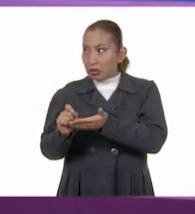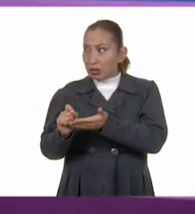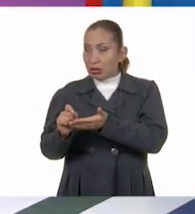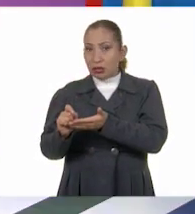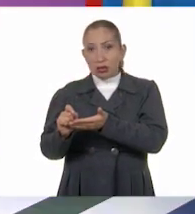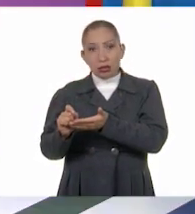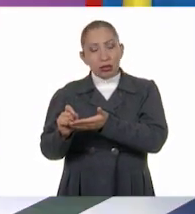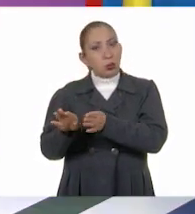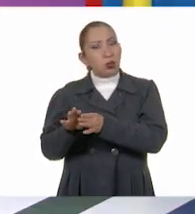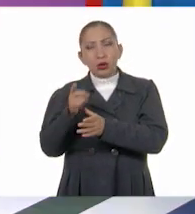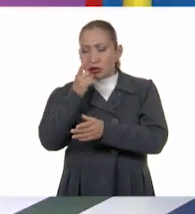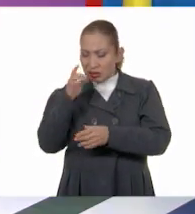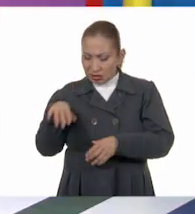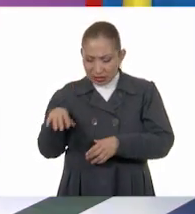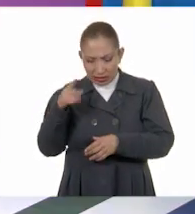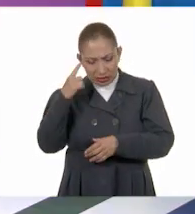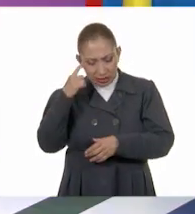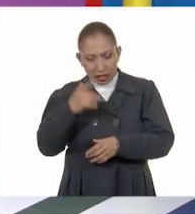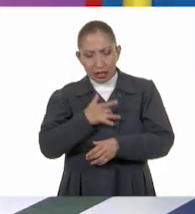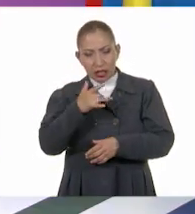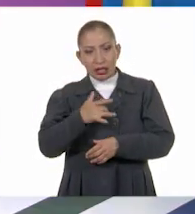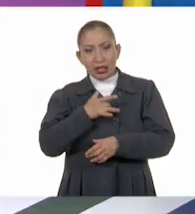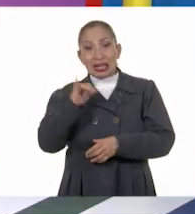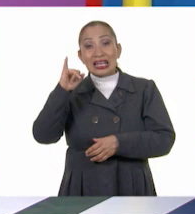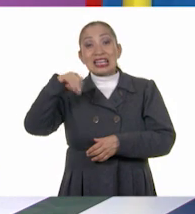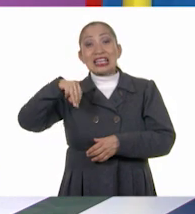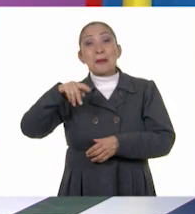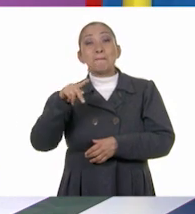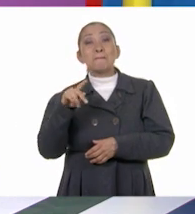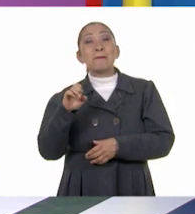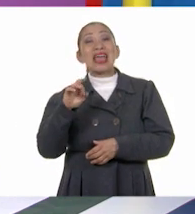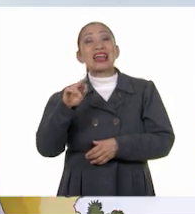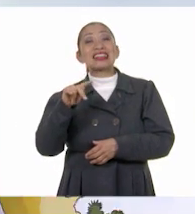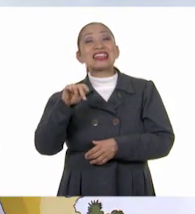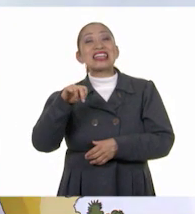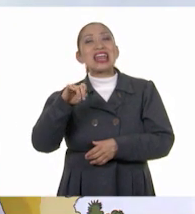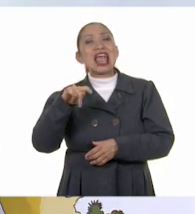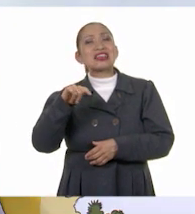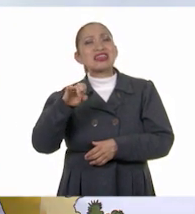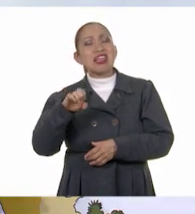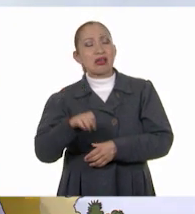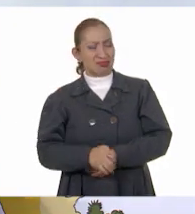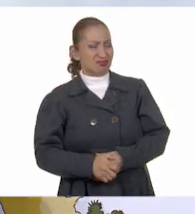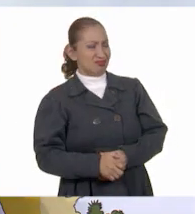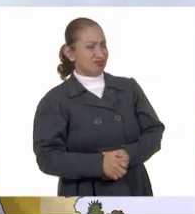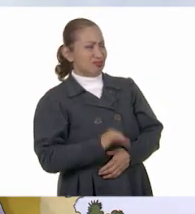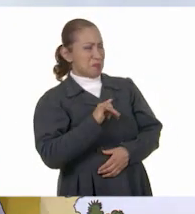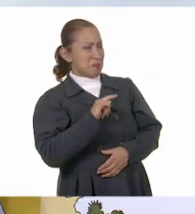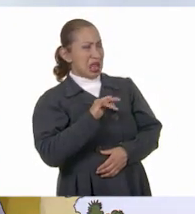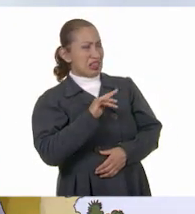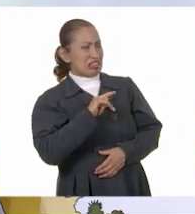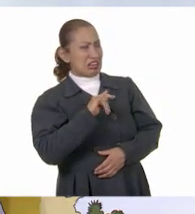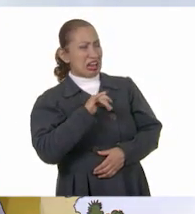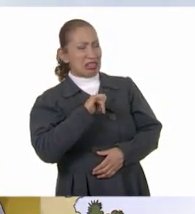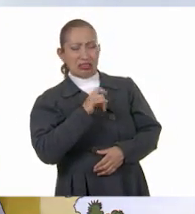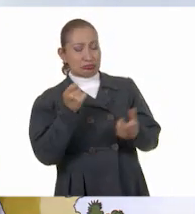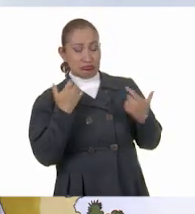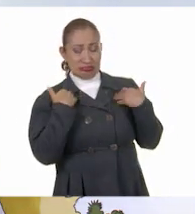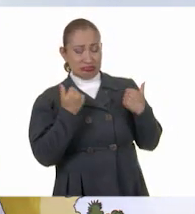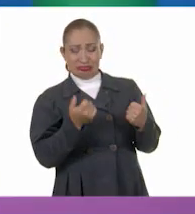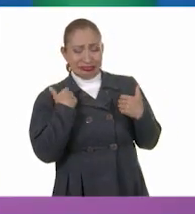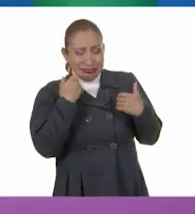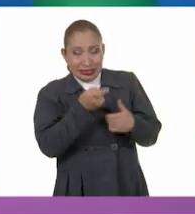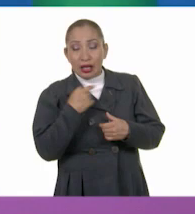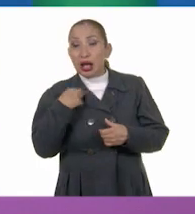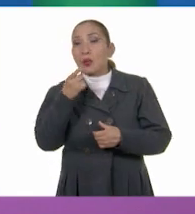En... ¿Cómo dijo? En modo impertinente. ¿Impertinente? Sí, ¿cómo es eso de